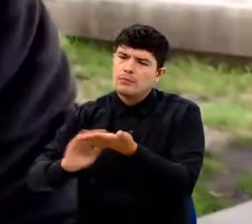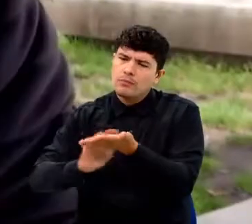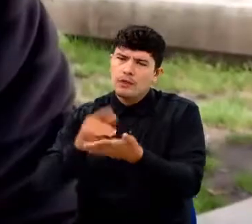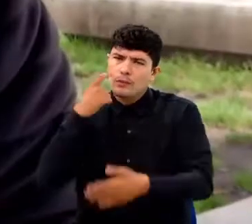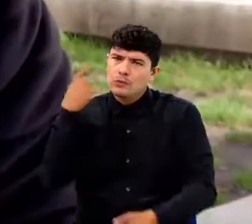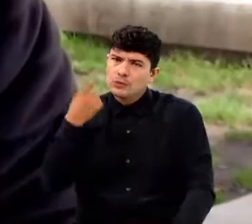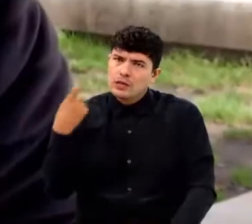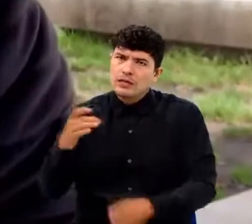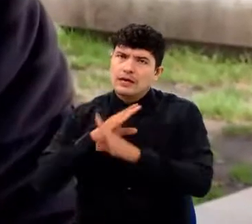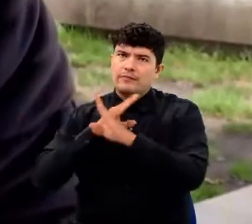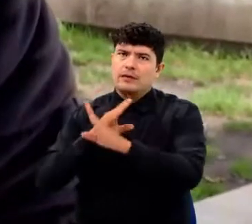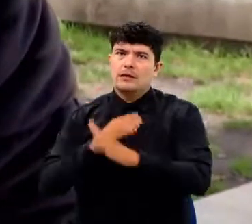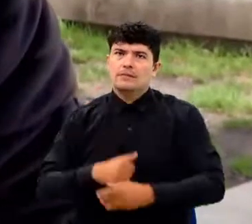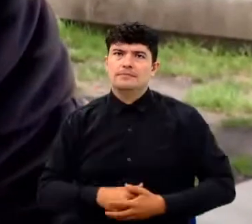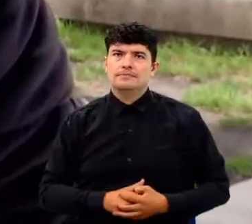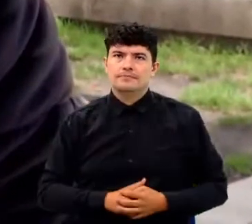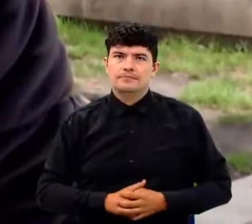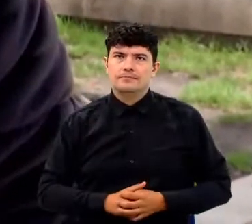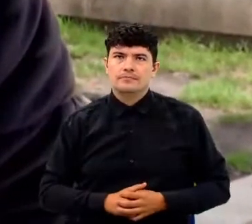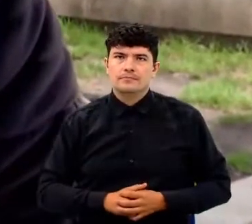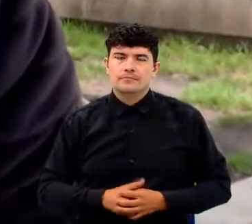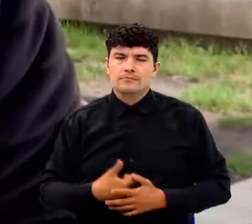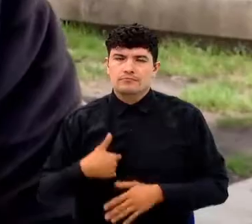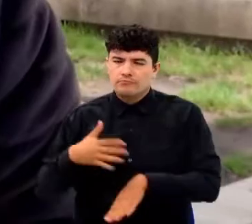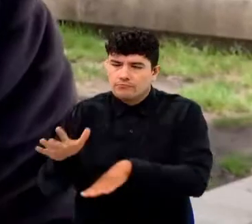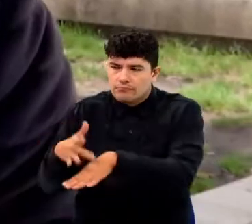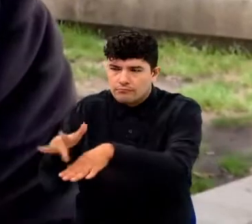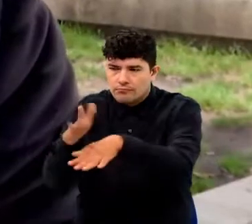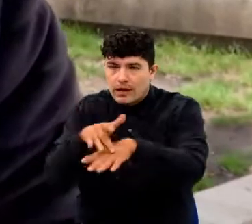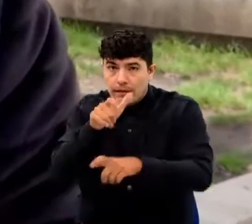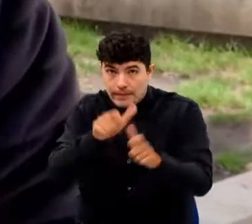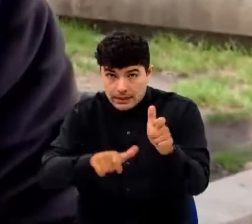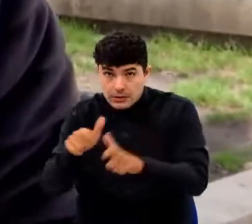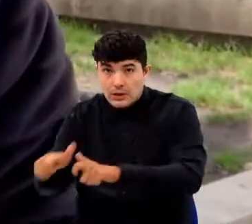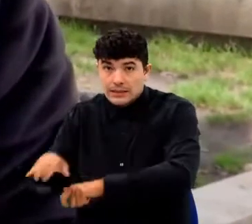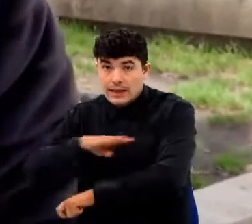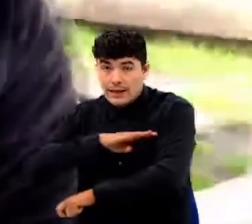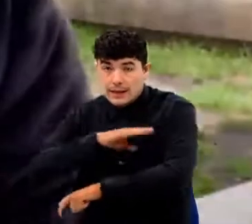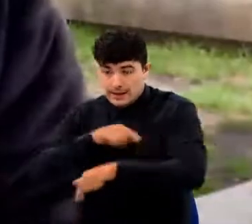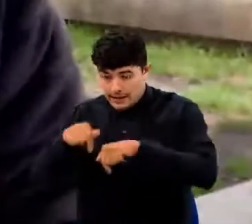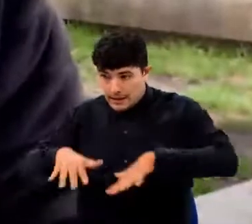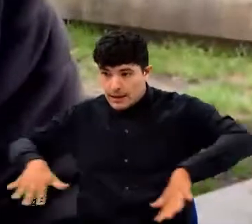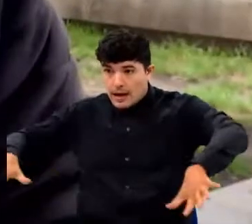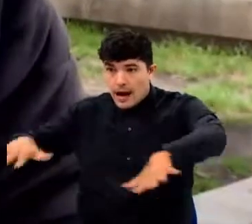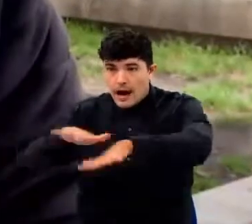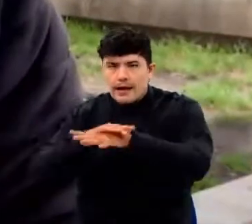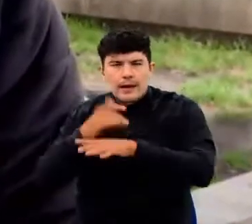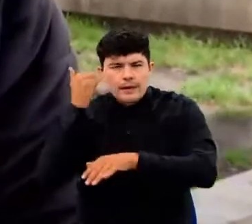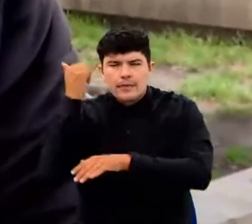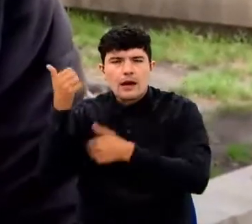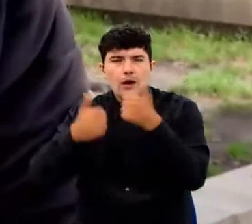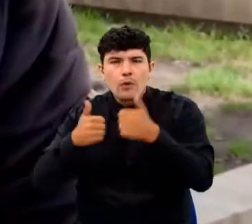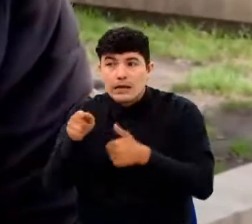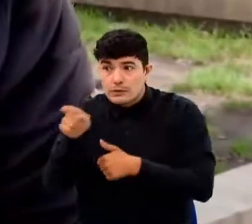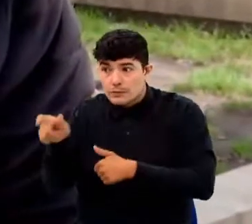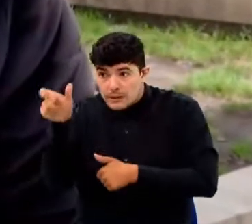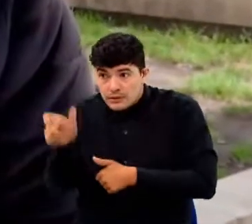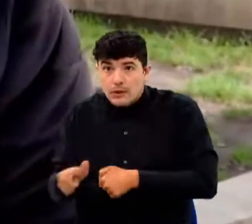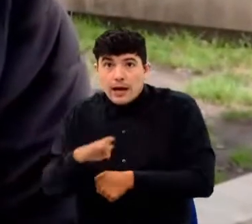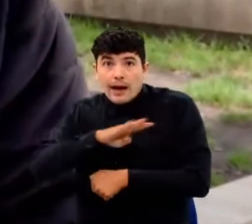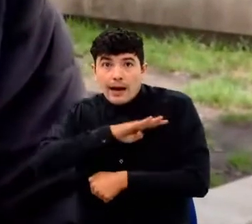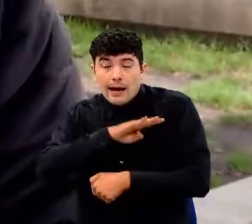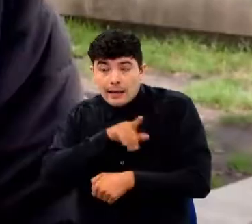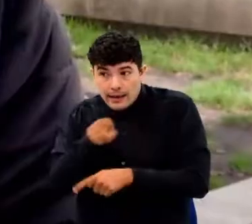cobro. Me di a la tarea de convocar a los diferentes alcaldes que conforman la subregión. La idea, ¿cuál es? Que ellos, pues a través